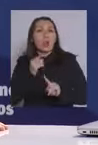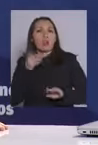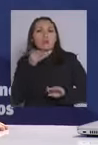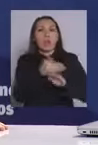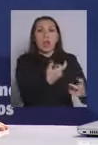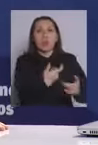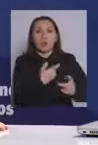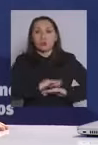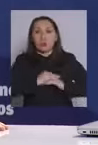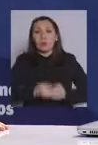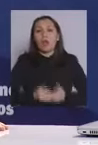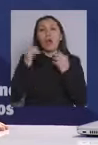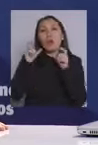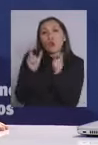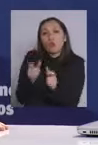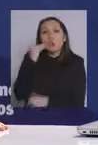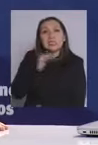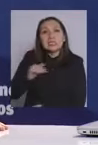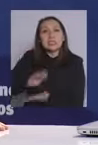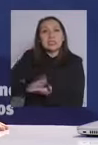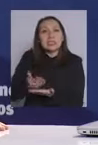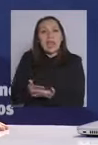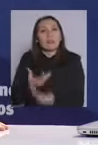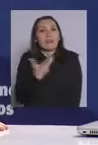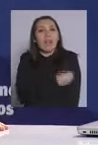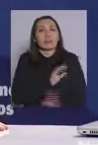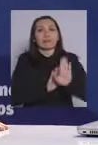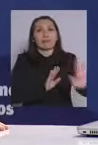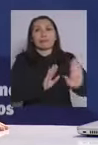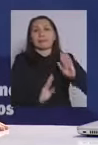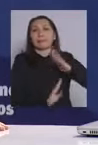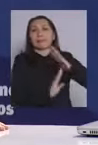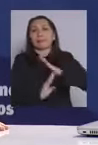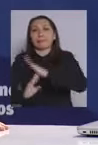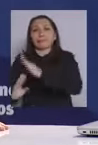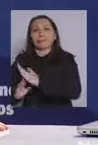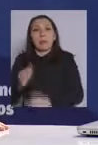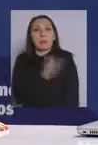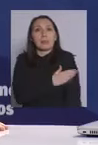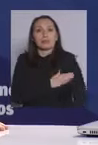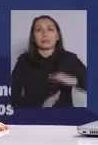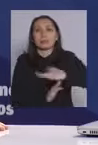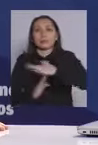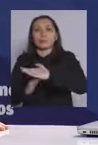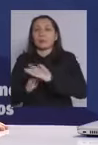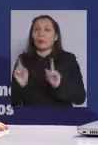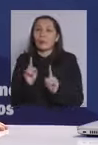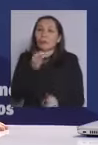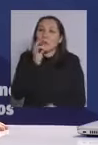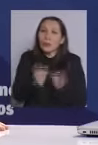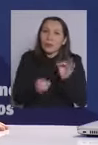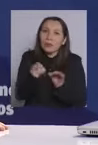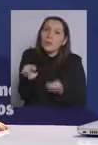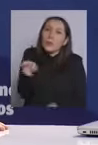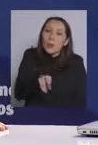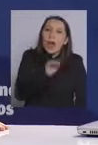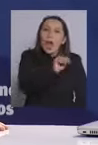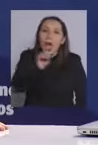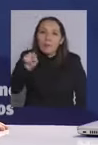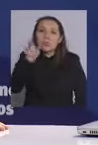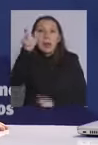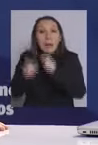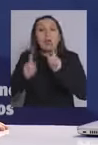los controles de niños sanos, en la colocación de la vacuna, controles de hipertensión. Por eso hemos llamado reiteradamente